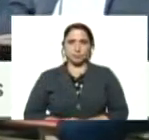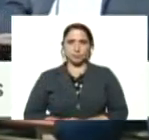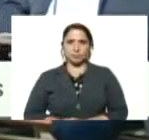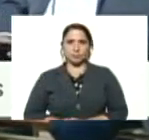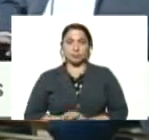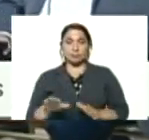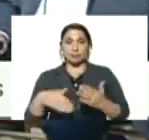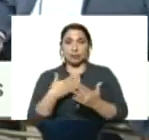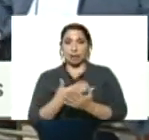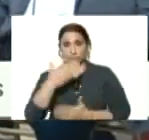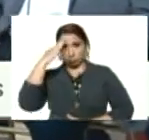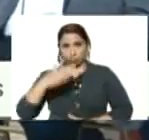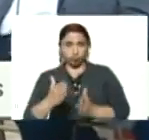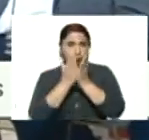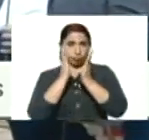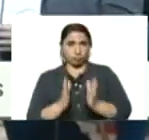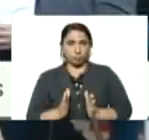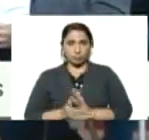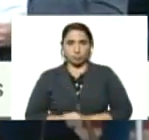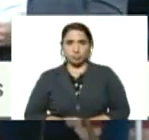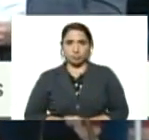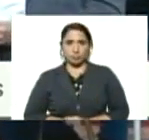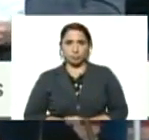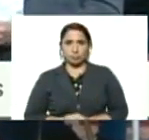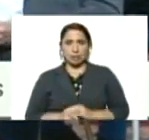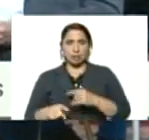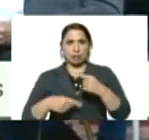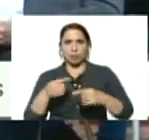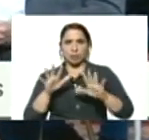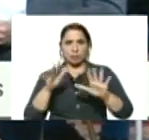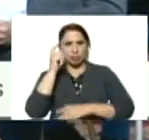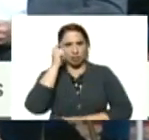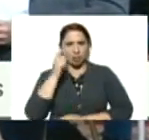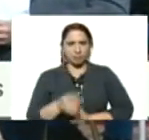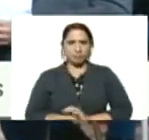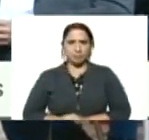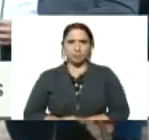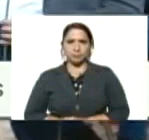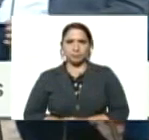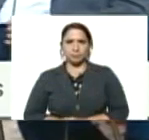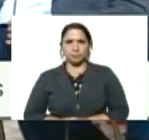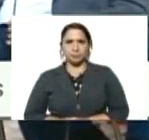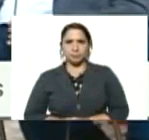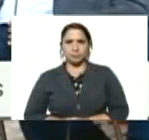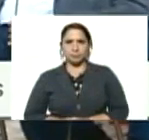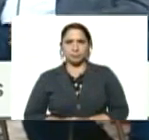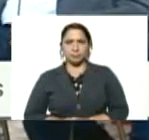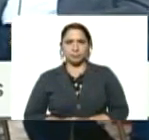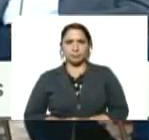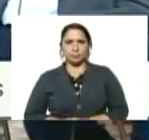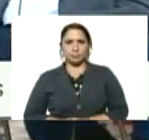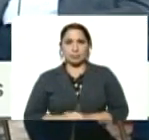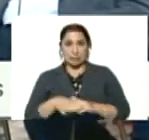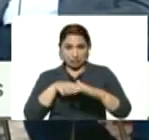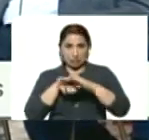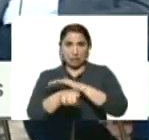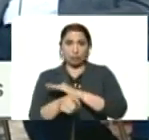Hasta la academia militar. Después de esos 10 días allá en su academia